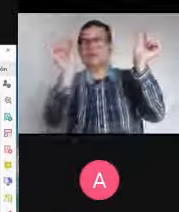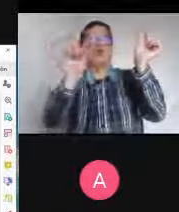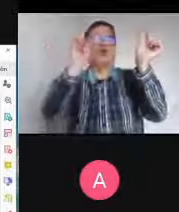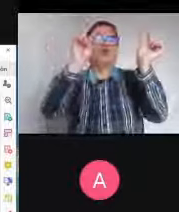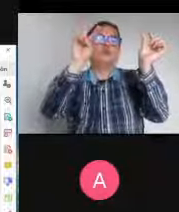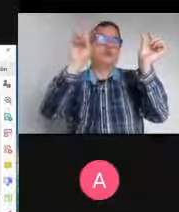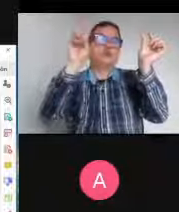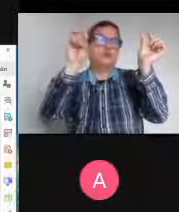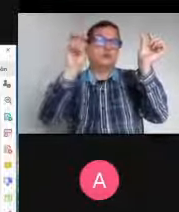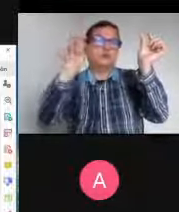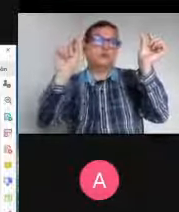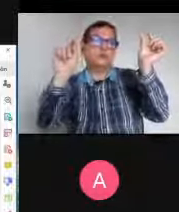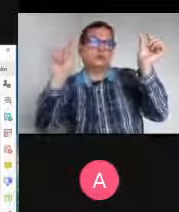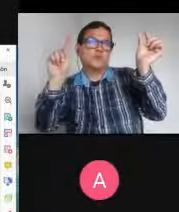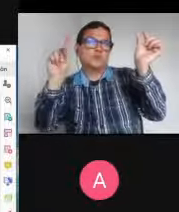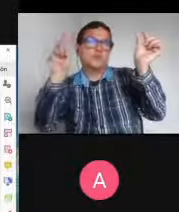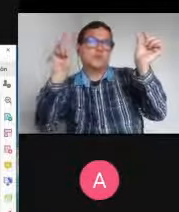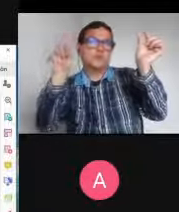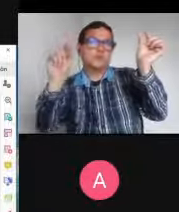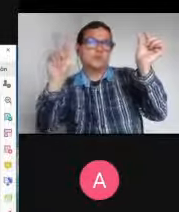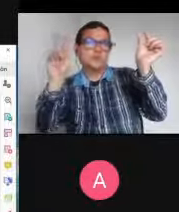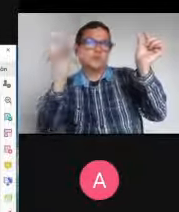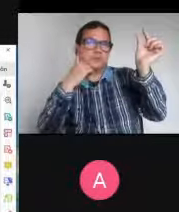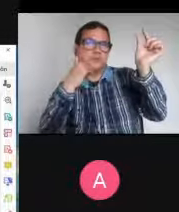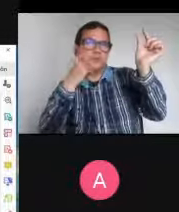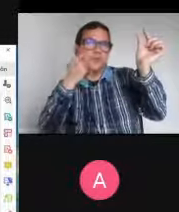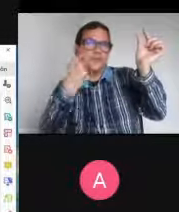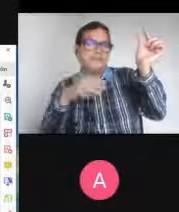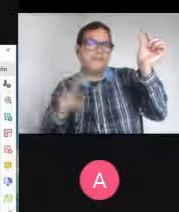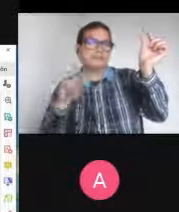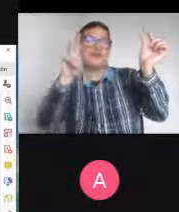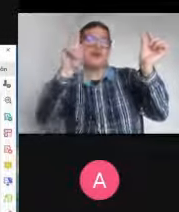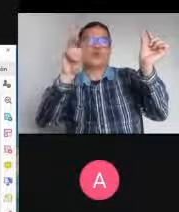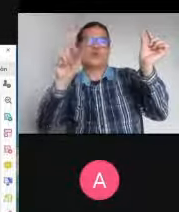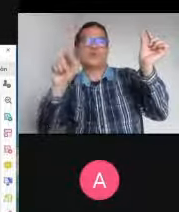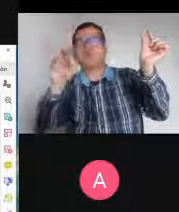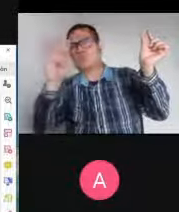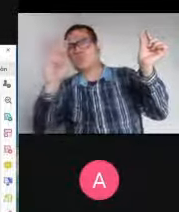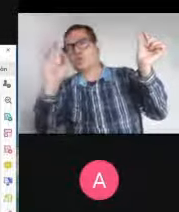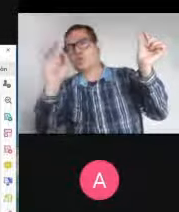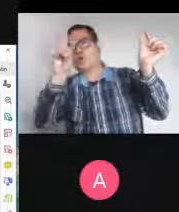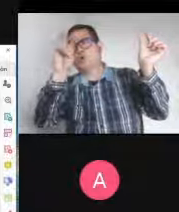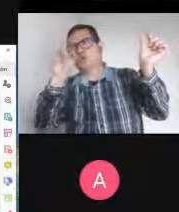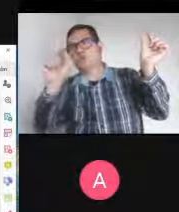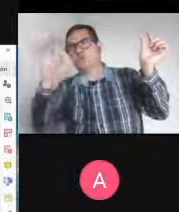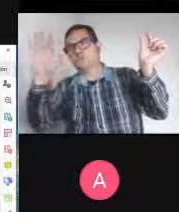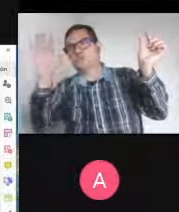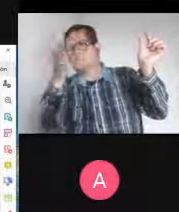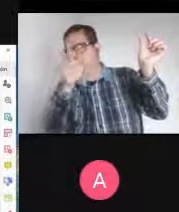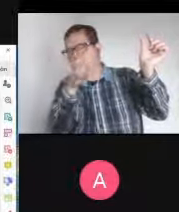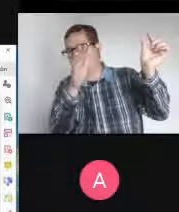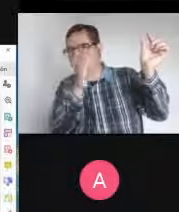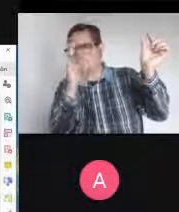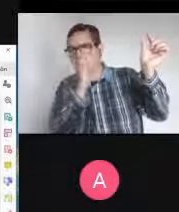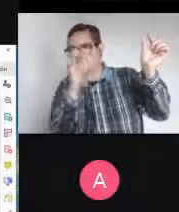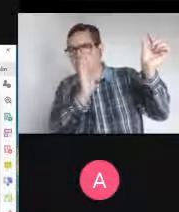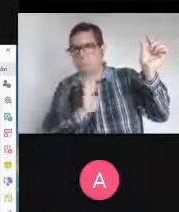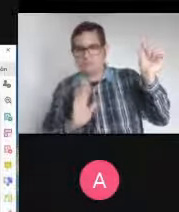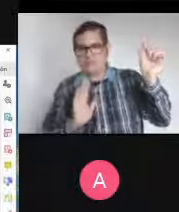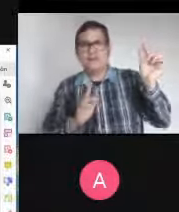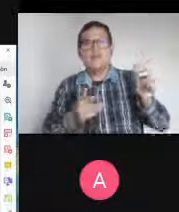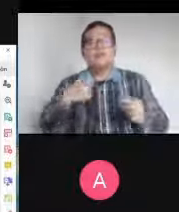8.1, 8.2. Entonces aquí aproximadamente sería como 8.4 o 8.5 aproximadamente.